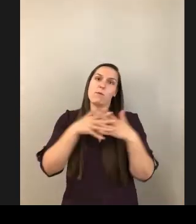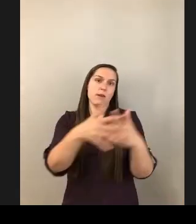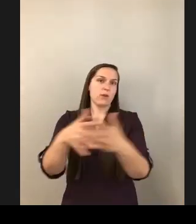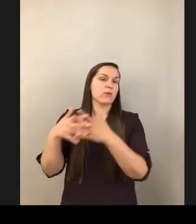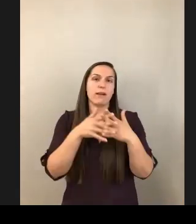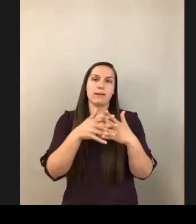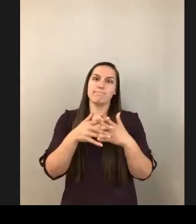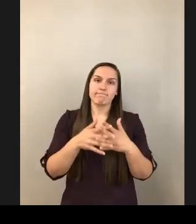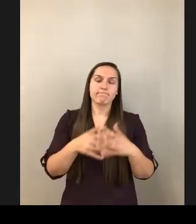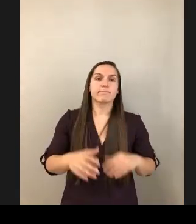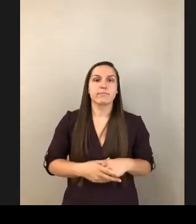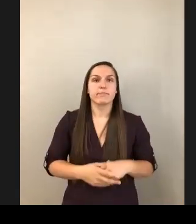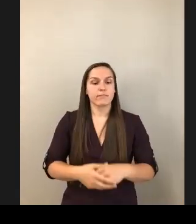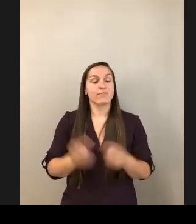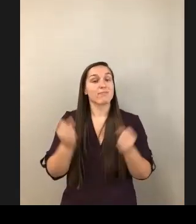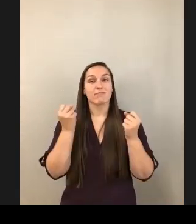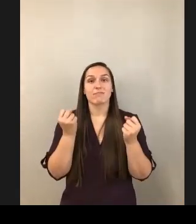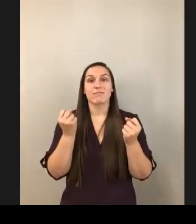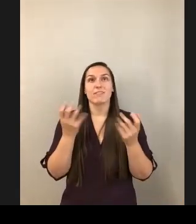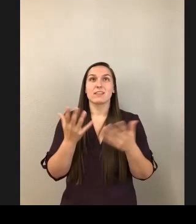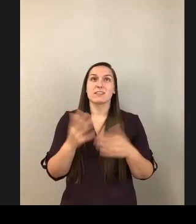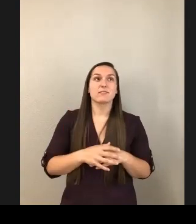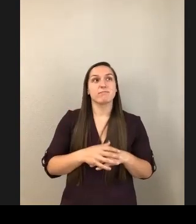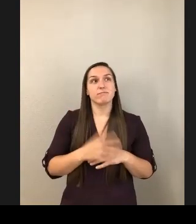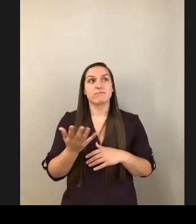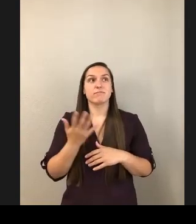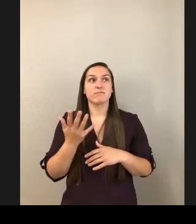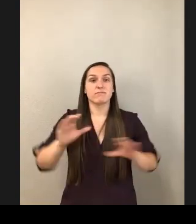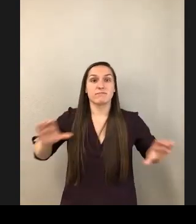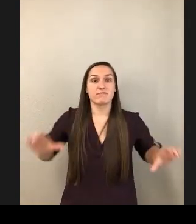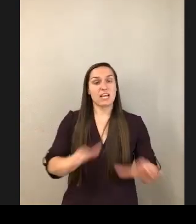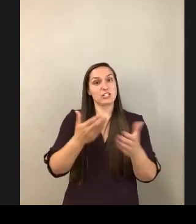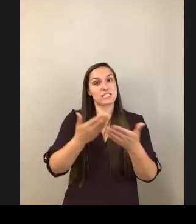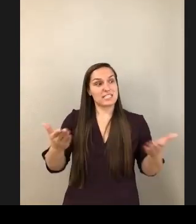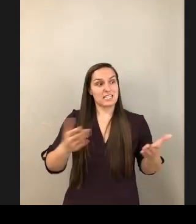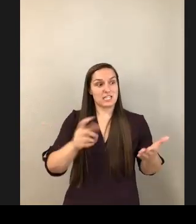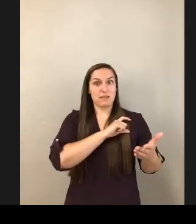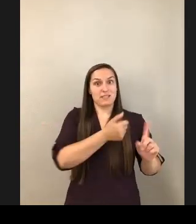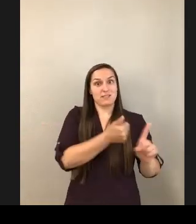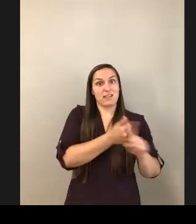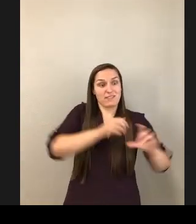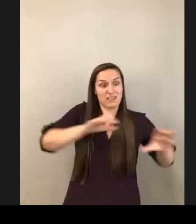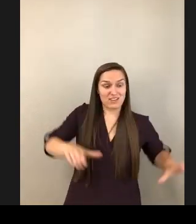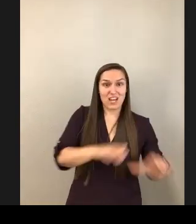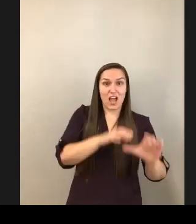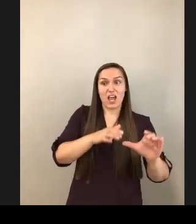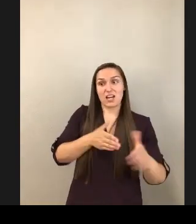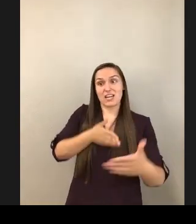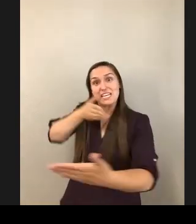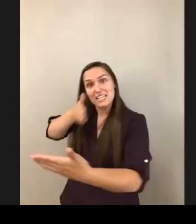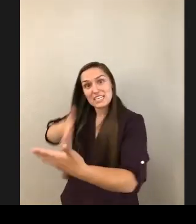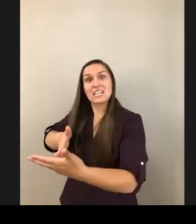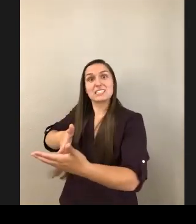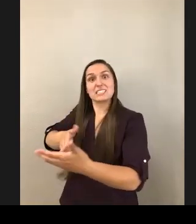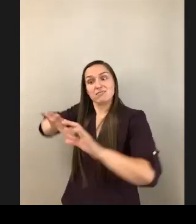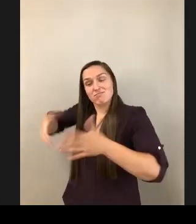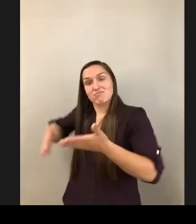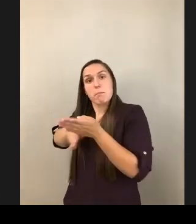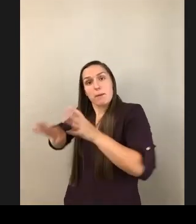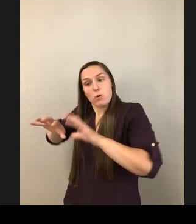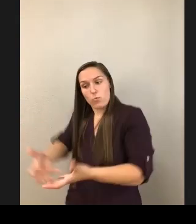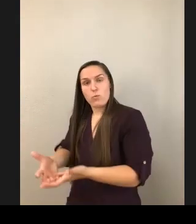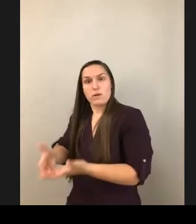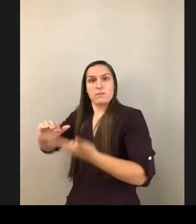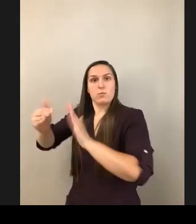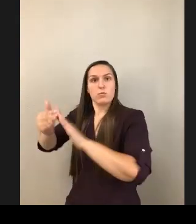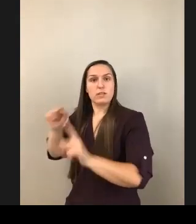La policía y los procedimientos de la policía es un tema muy caliente en el país y sobre